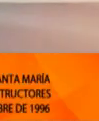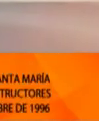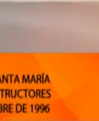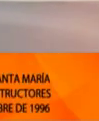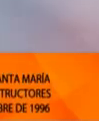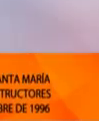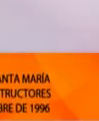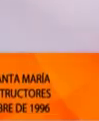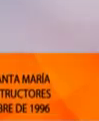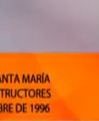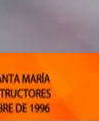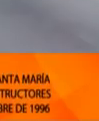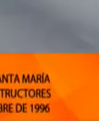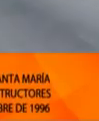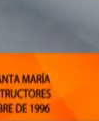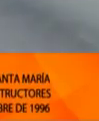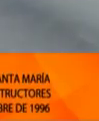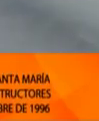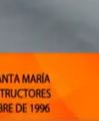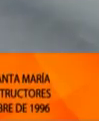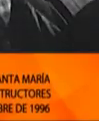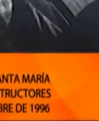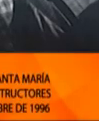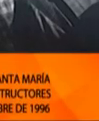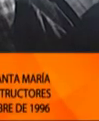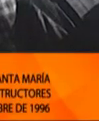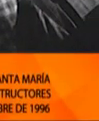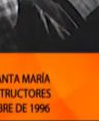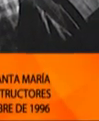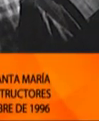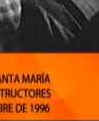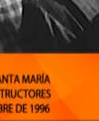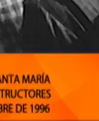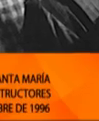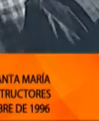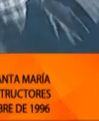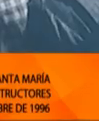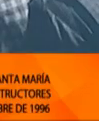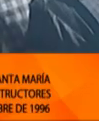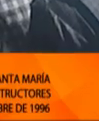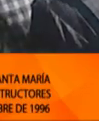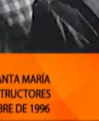hecho, aun cuando no sepan en qué condiciones se ha